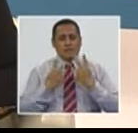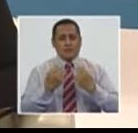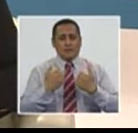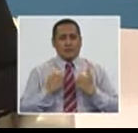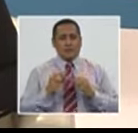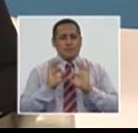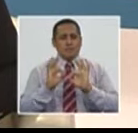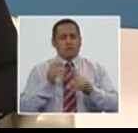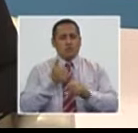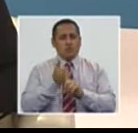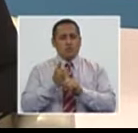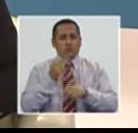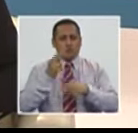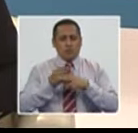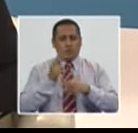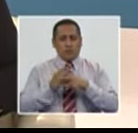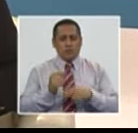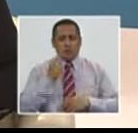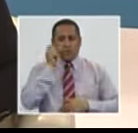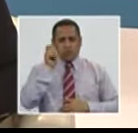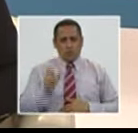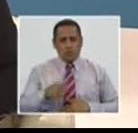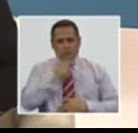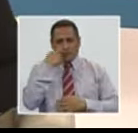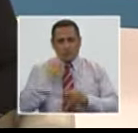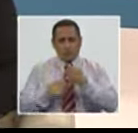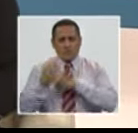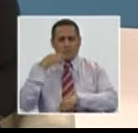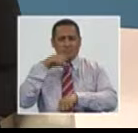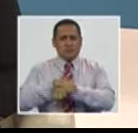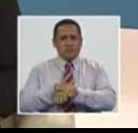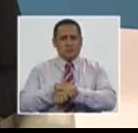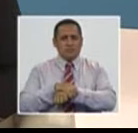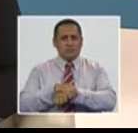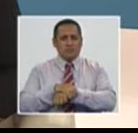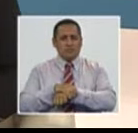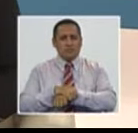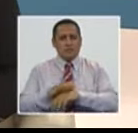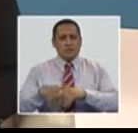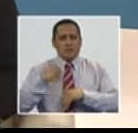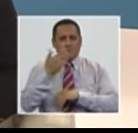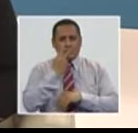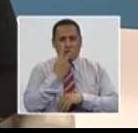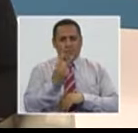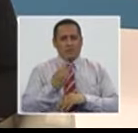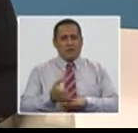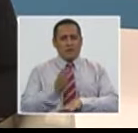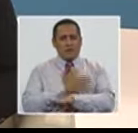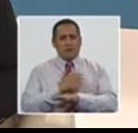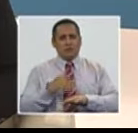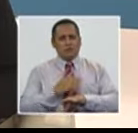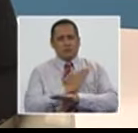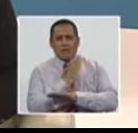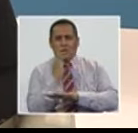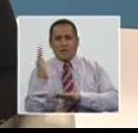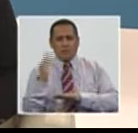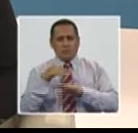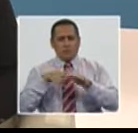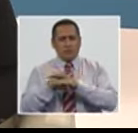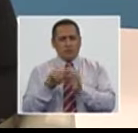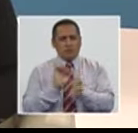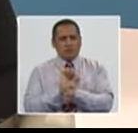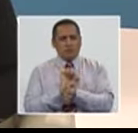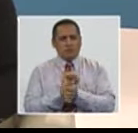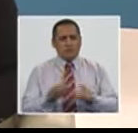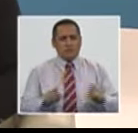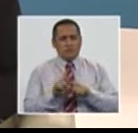tenía el mismo nombre que un narcotraficante Entonces lo detuvieron Y bueno pues pasó hasta un tiempo medio prolongado